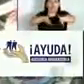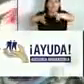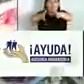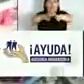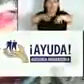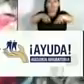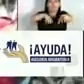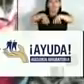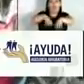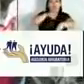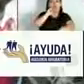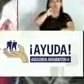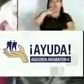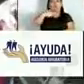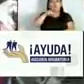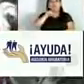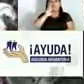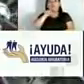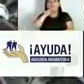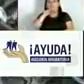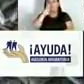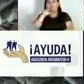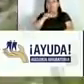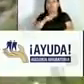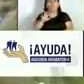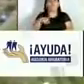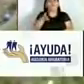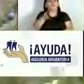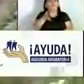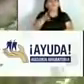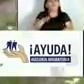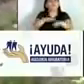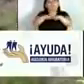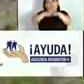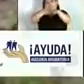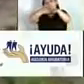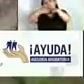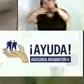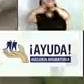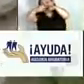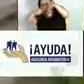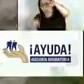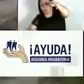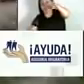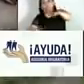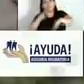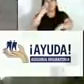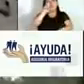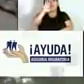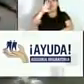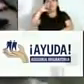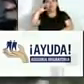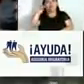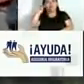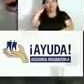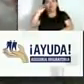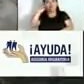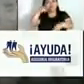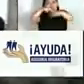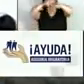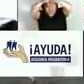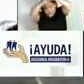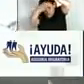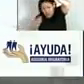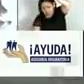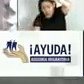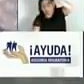los departamentos de Cochabamba y Santa Cruz, cuando el autobús cayó por un precipicio de una profundidad de 150 metros. La policía